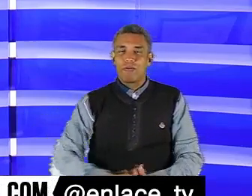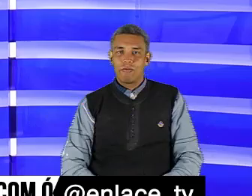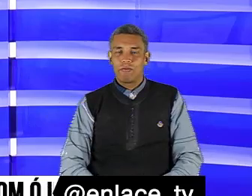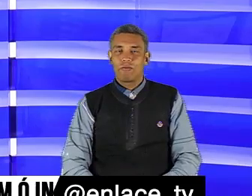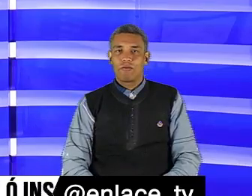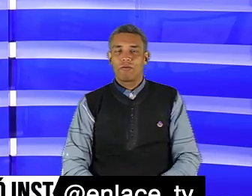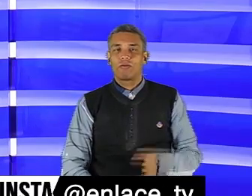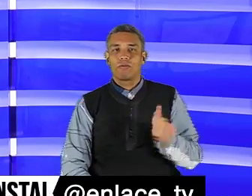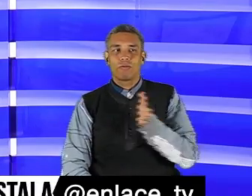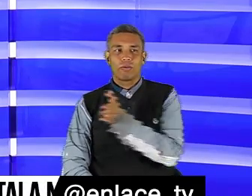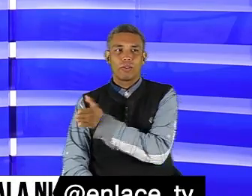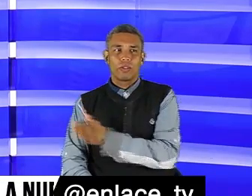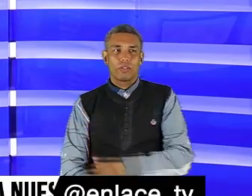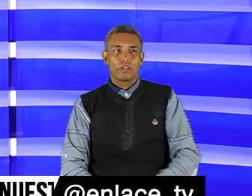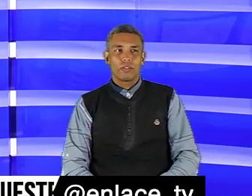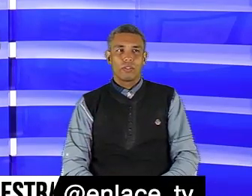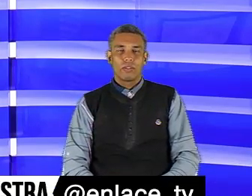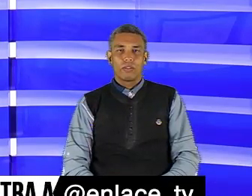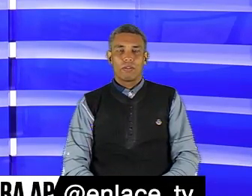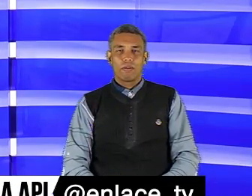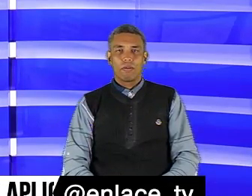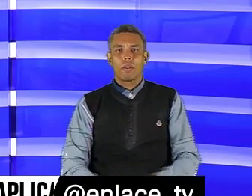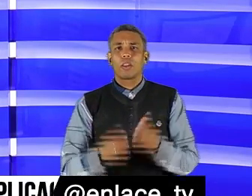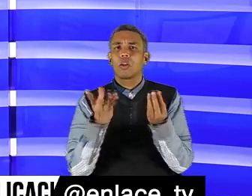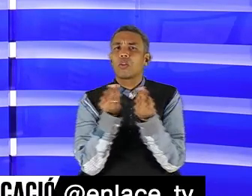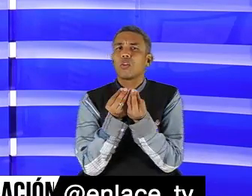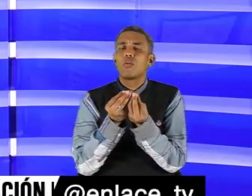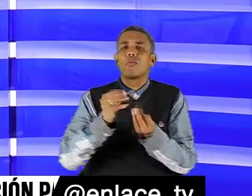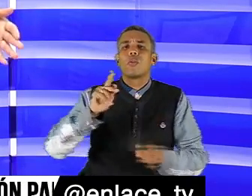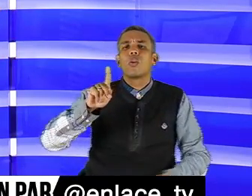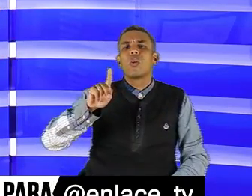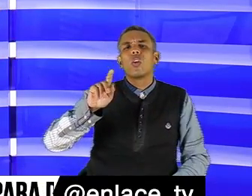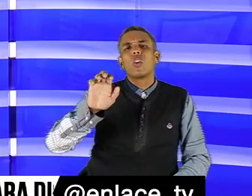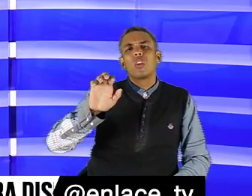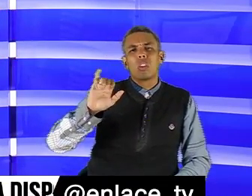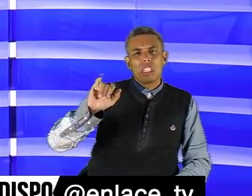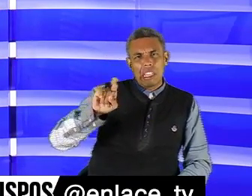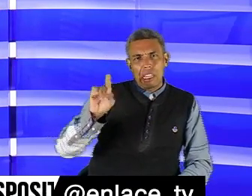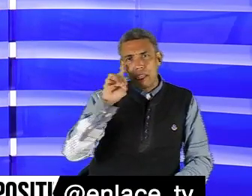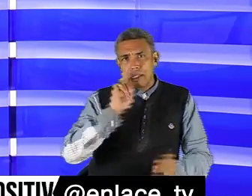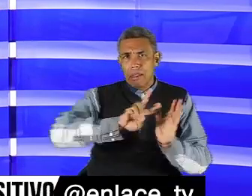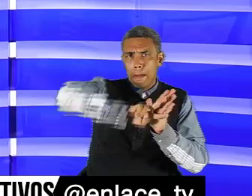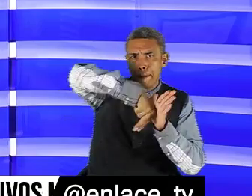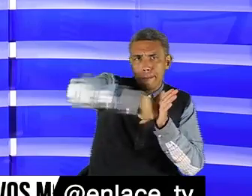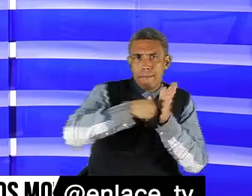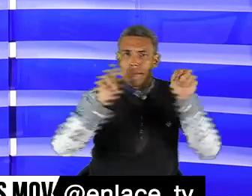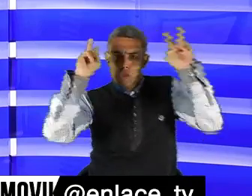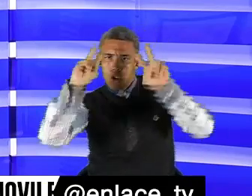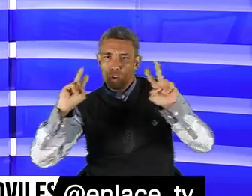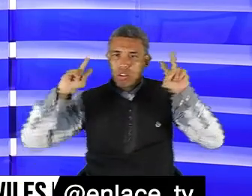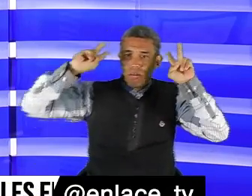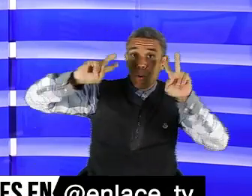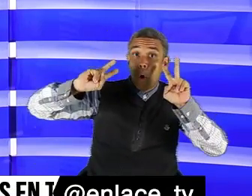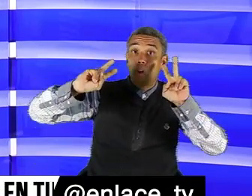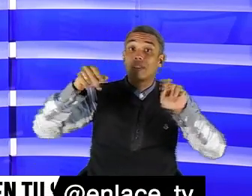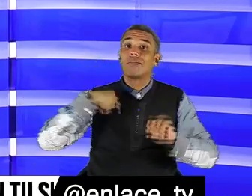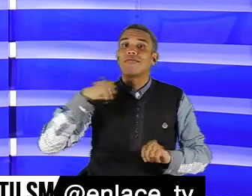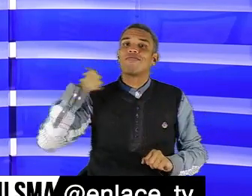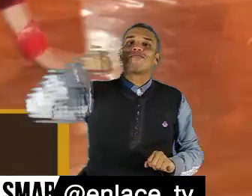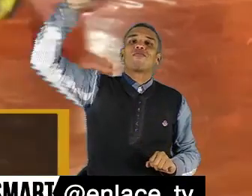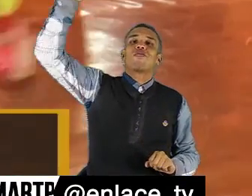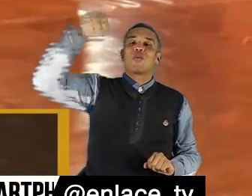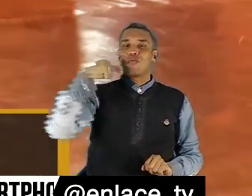el grupo Crazy Rock ganó el título de campeón en un evento de danza urbana efectuado en la ciudad de Bucaramanga.